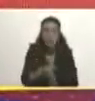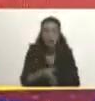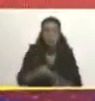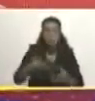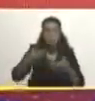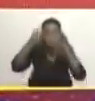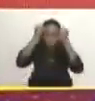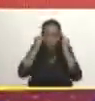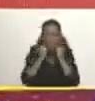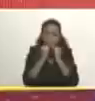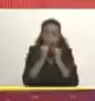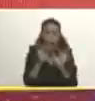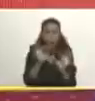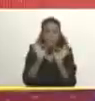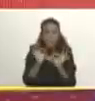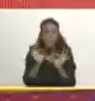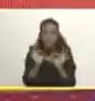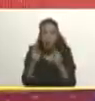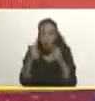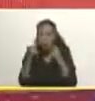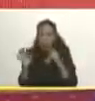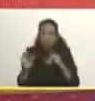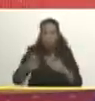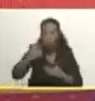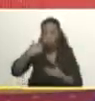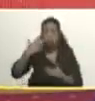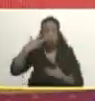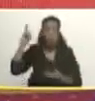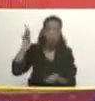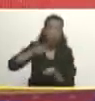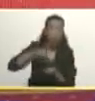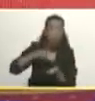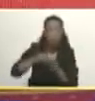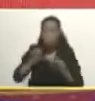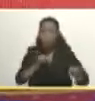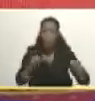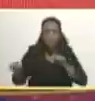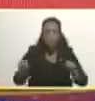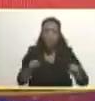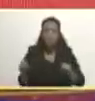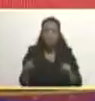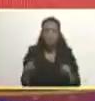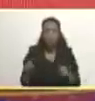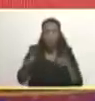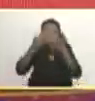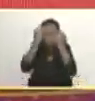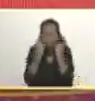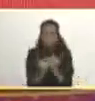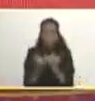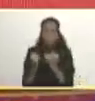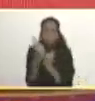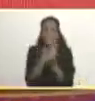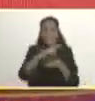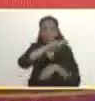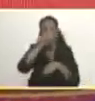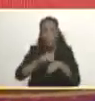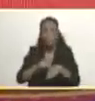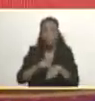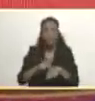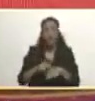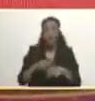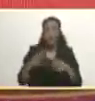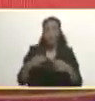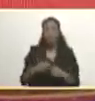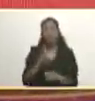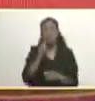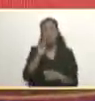Comando, unidades especiales que tendrán un protagonismo importante en la Operación Escudo Bolivariano y la Operación